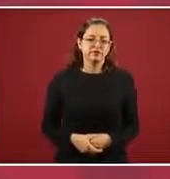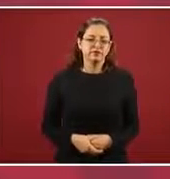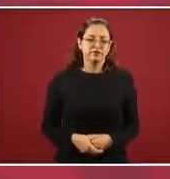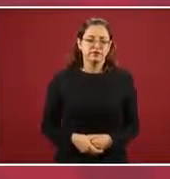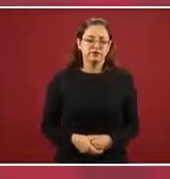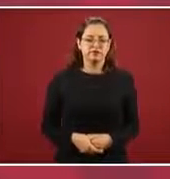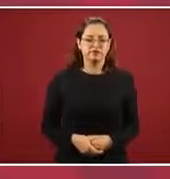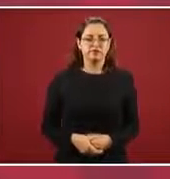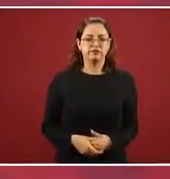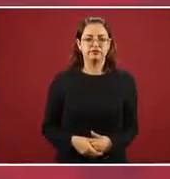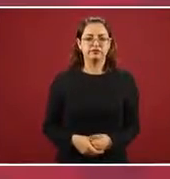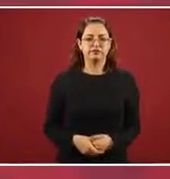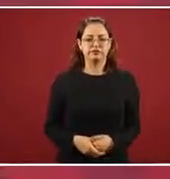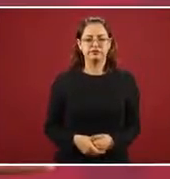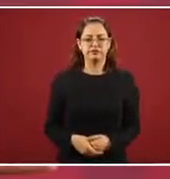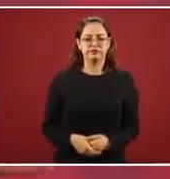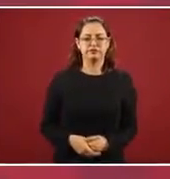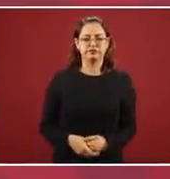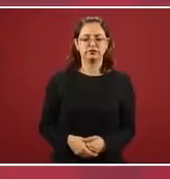Afortunadamente, pues